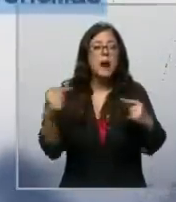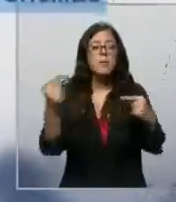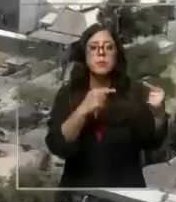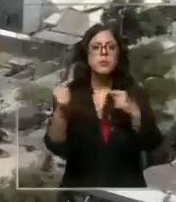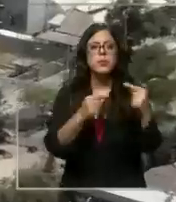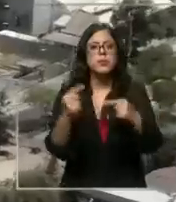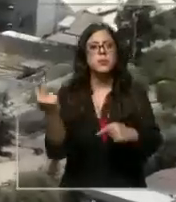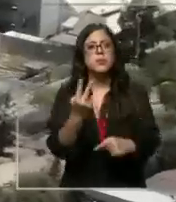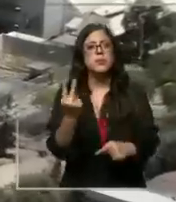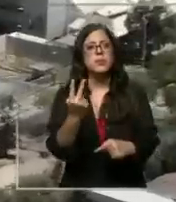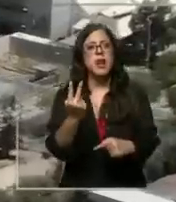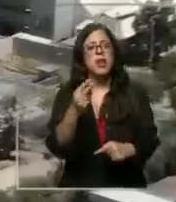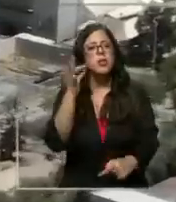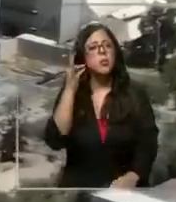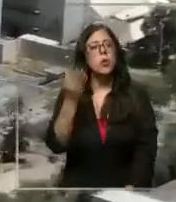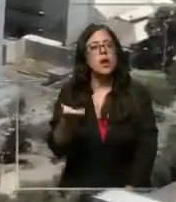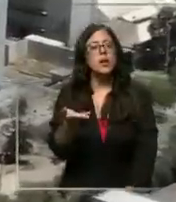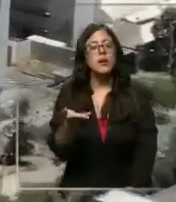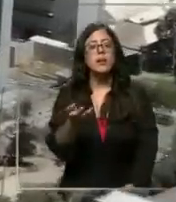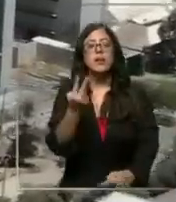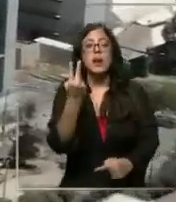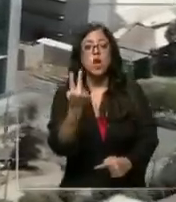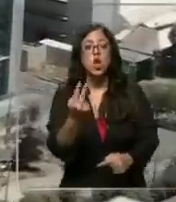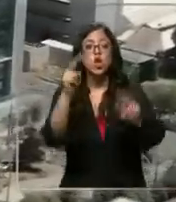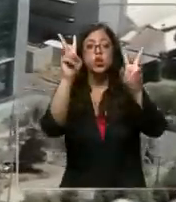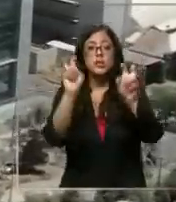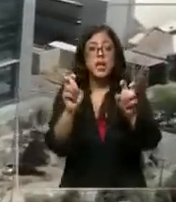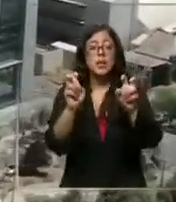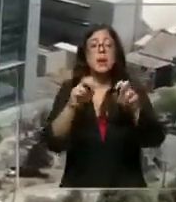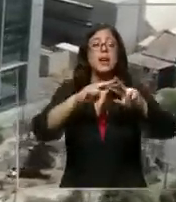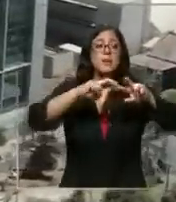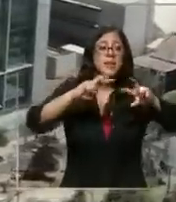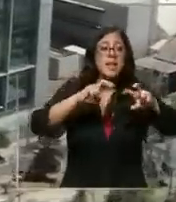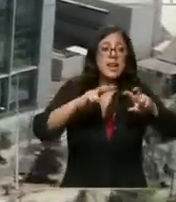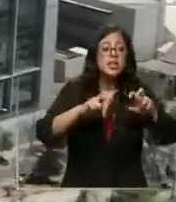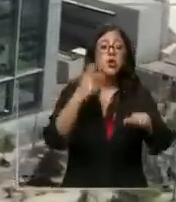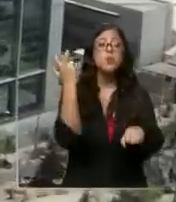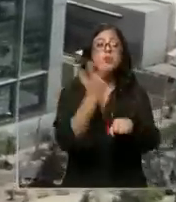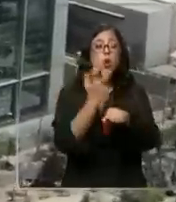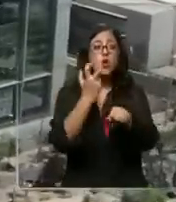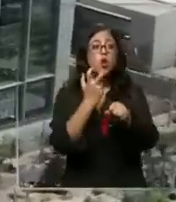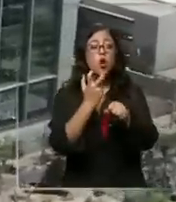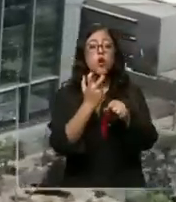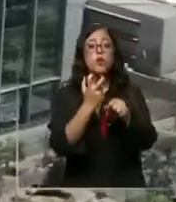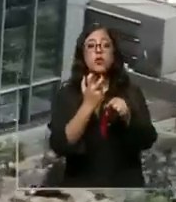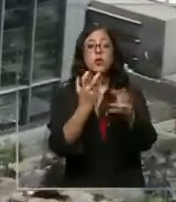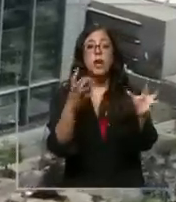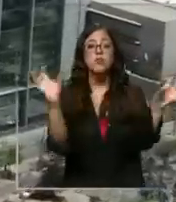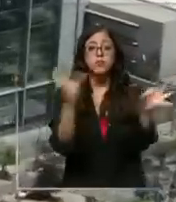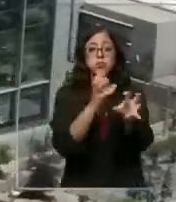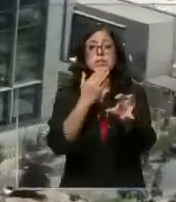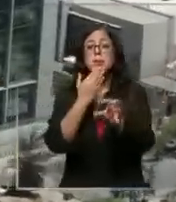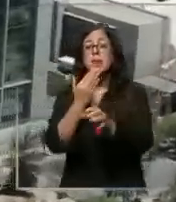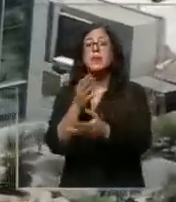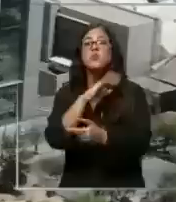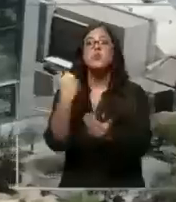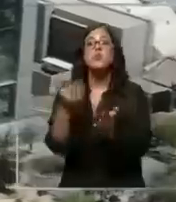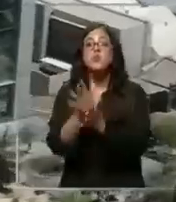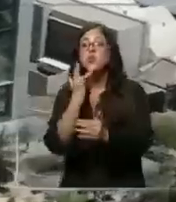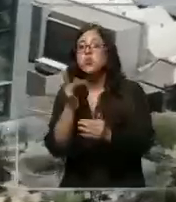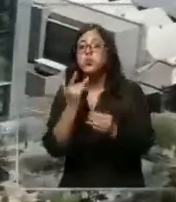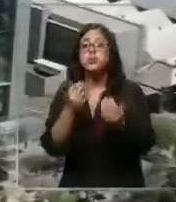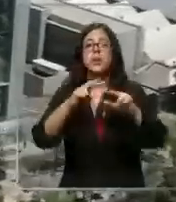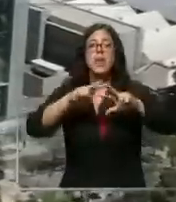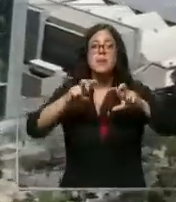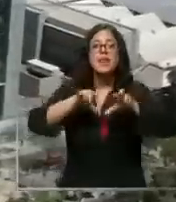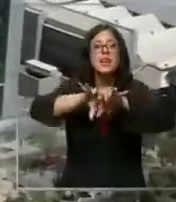ambas ambas causas es decir la investigación por robo con violencia y el homicidio simple Se investigan por separado